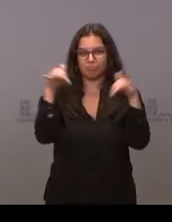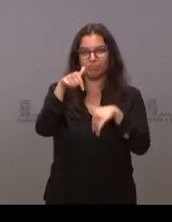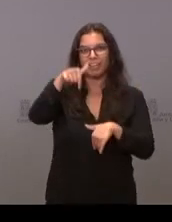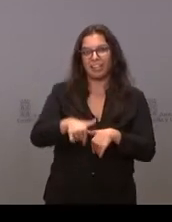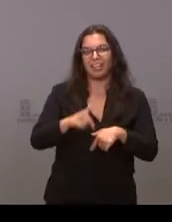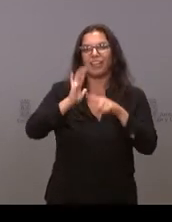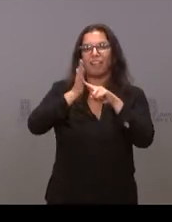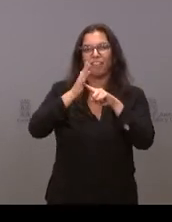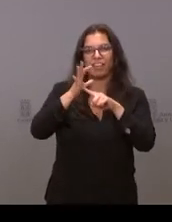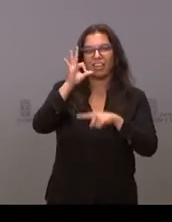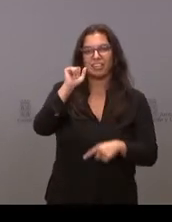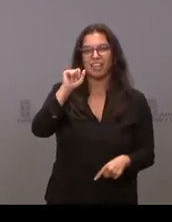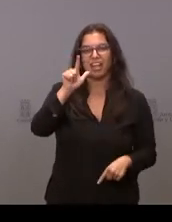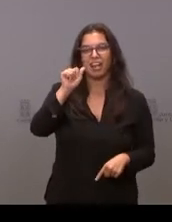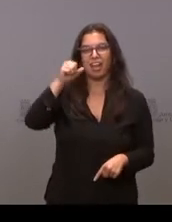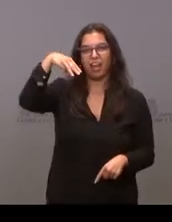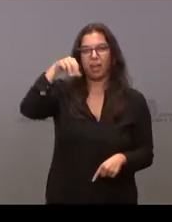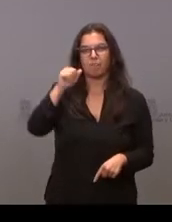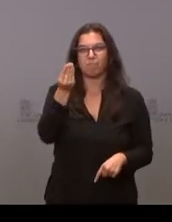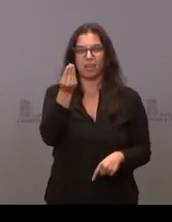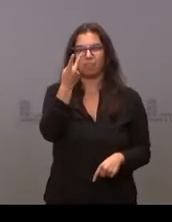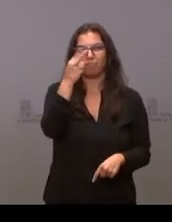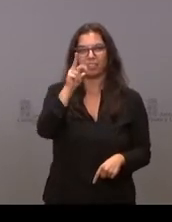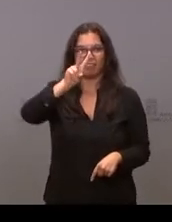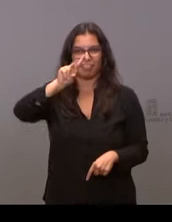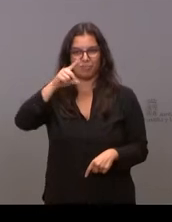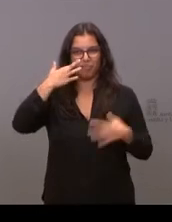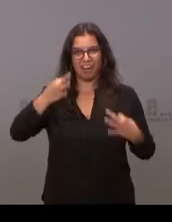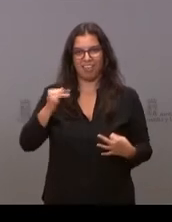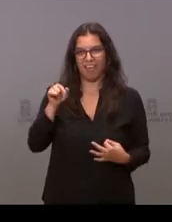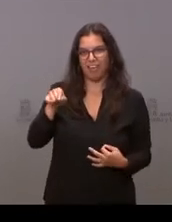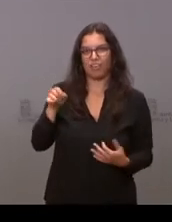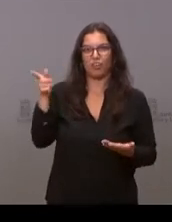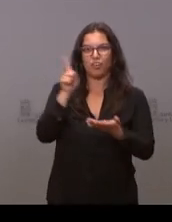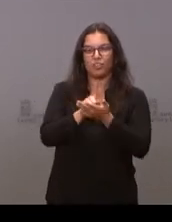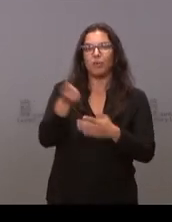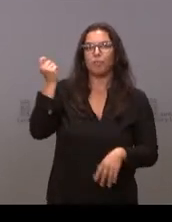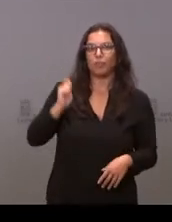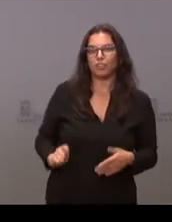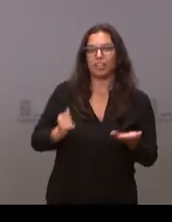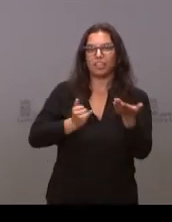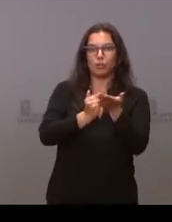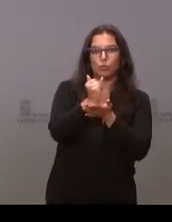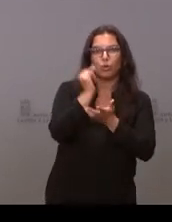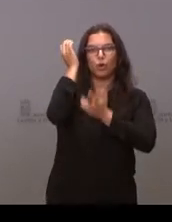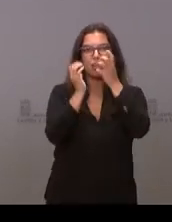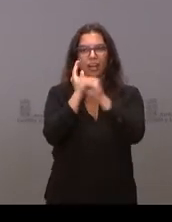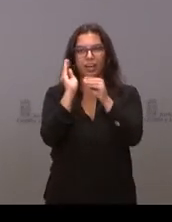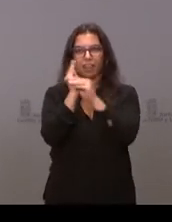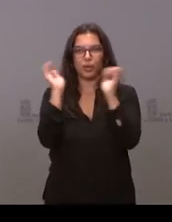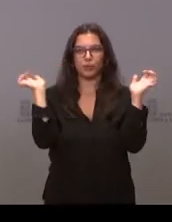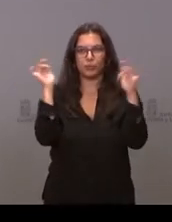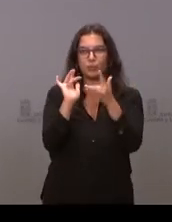2021. Salamac es una realidad. Vuelve a reunir a los profesionales, agricultores y ganaderos con la